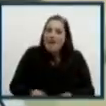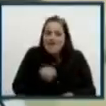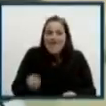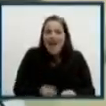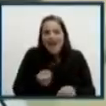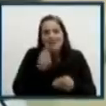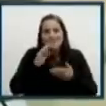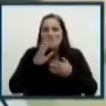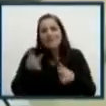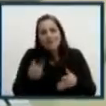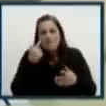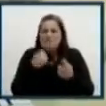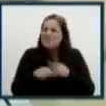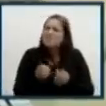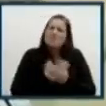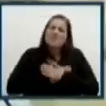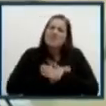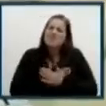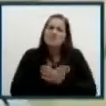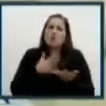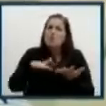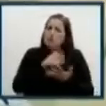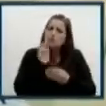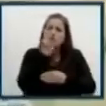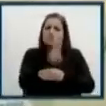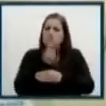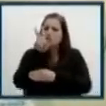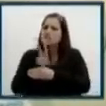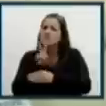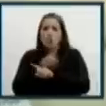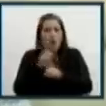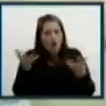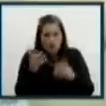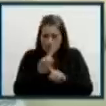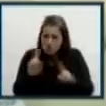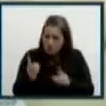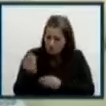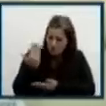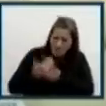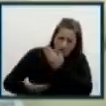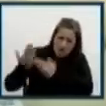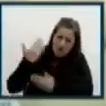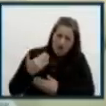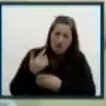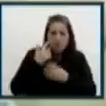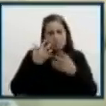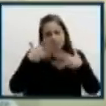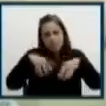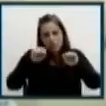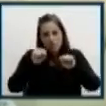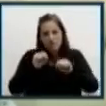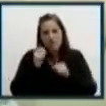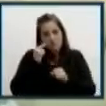pero después el cariño de la gente en los barrios, tú sabes que yo me pasé recorriendo Montevideo, no ahora para las elecciones, para descubrir que había problemas en Uruguay,